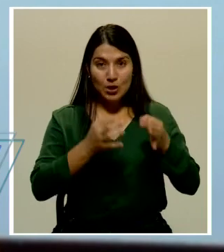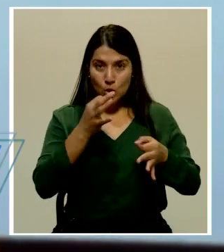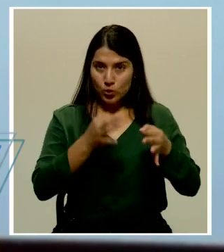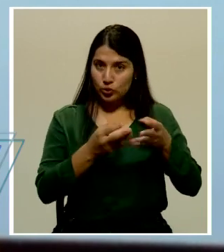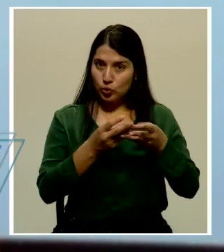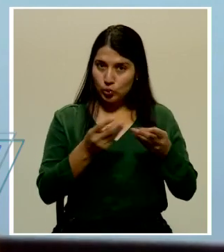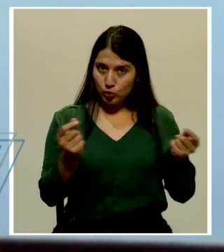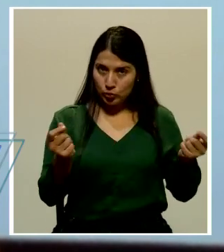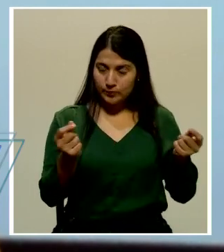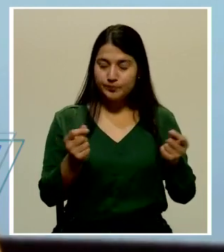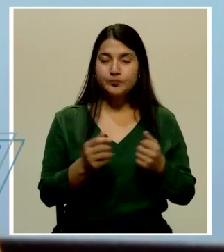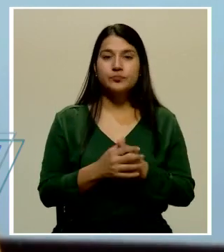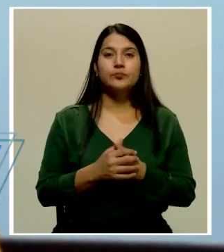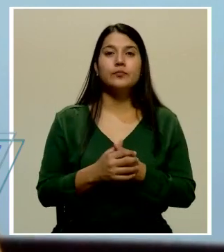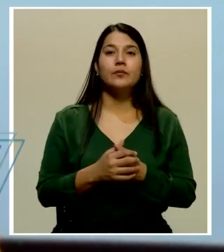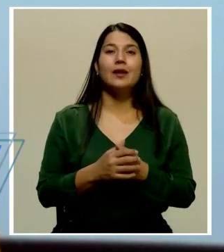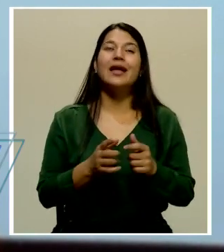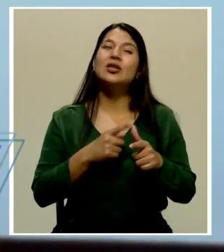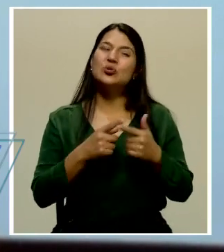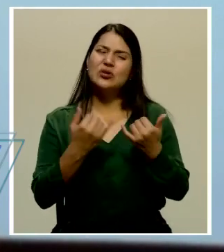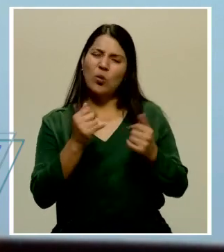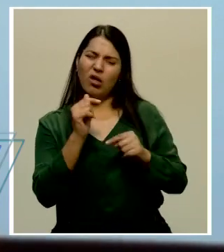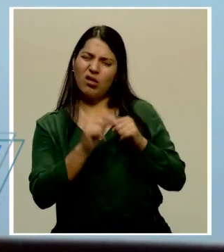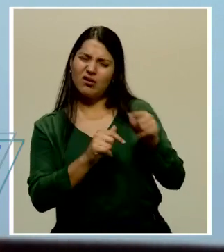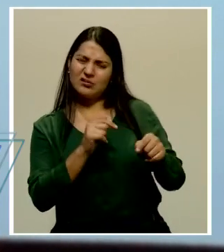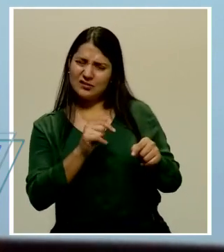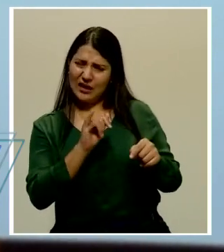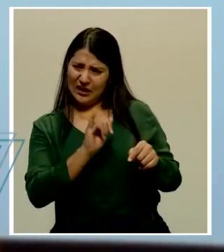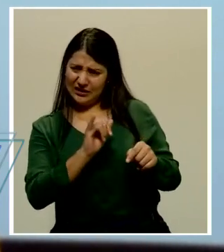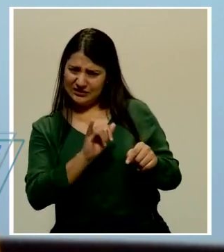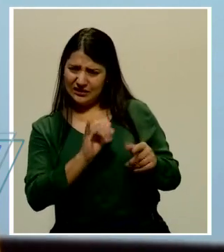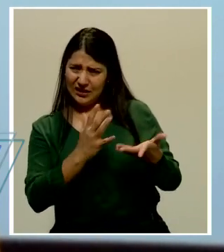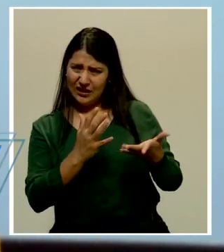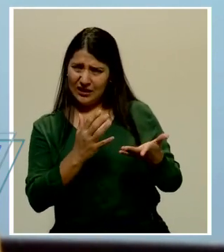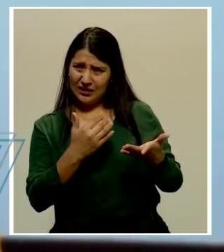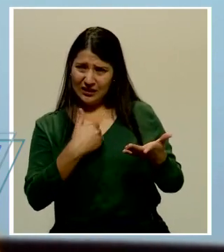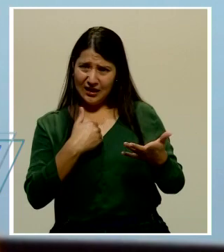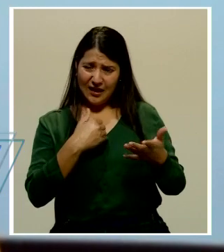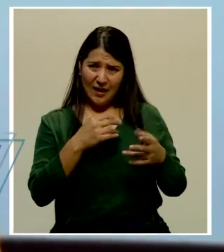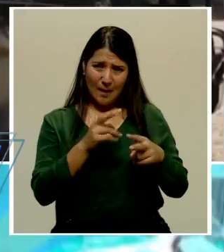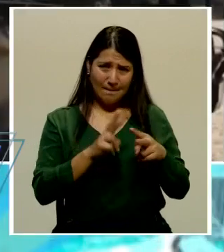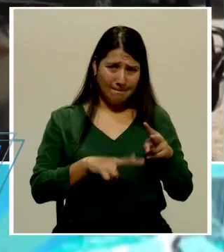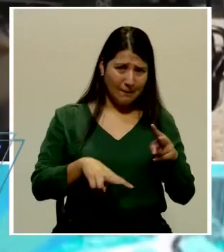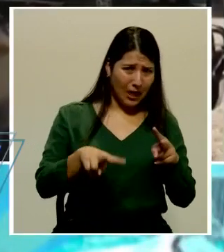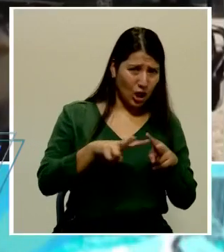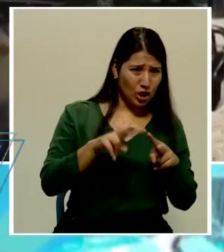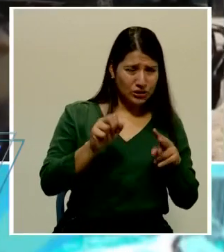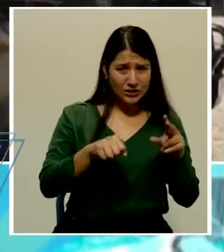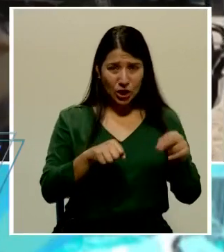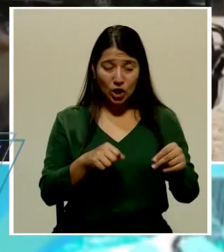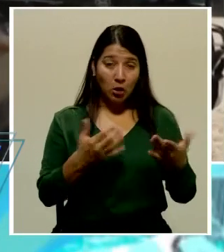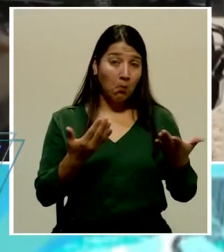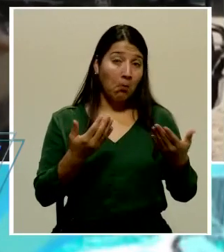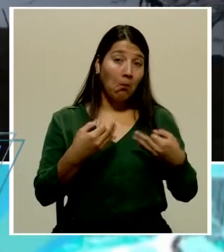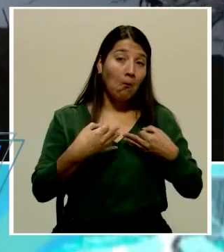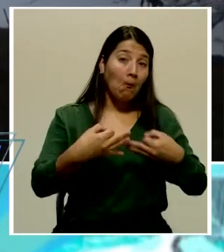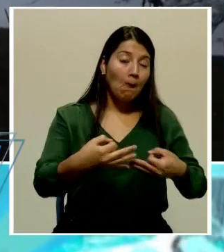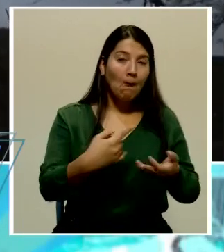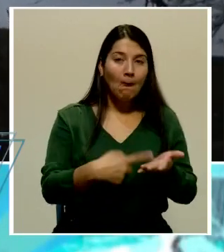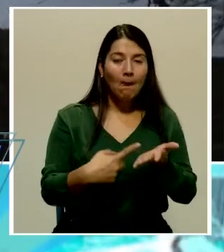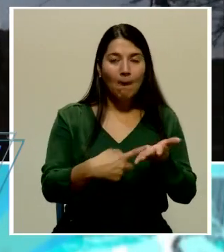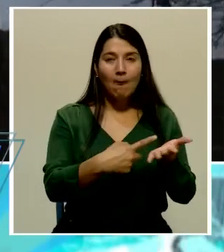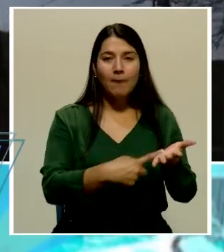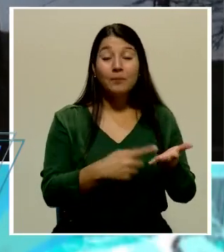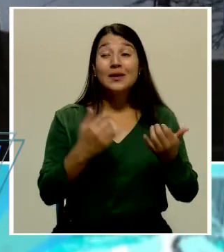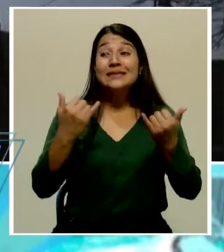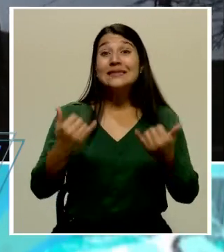respecto a su legitimidad. Ya, sin embargo, va avanzando el derecho penal internacional,